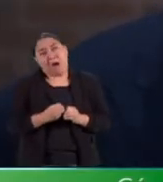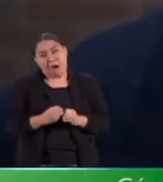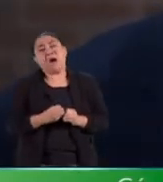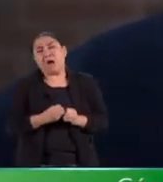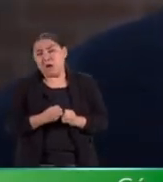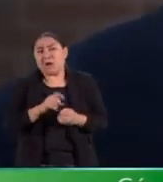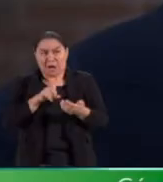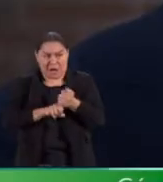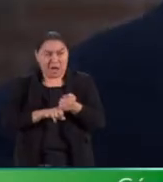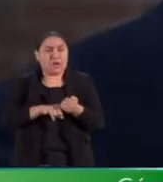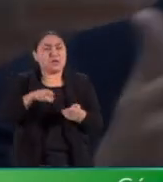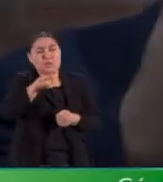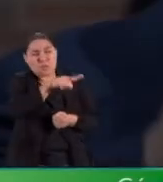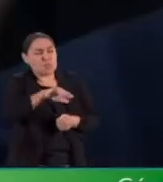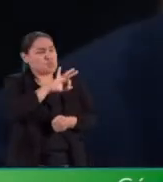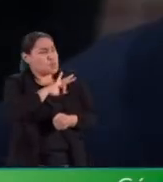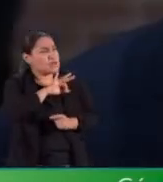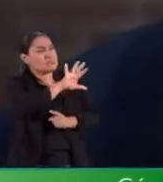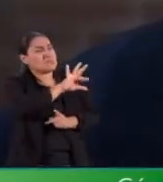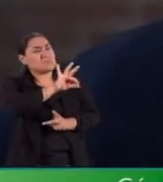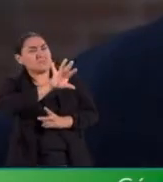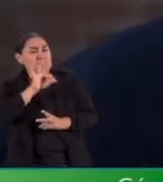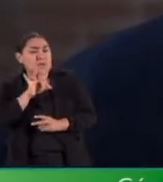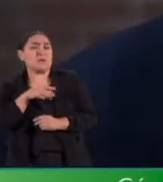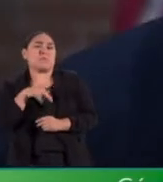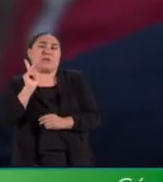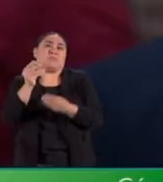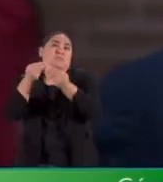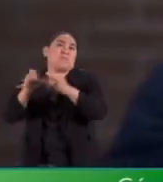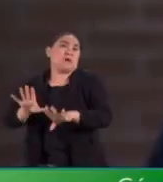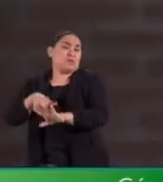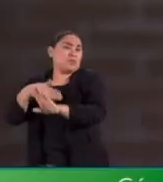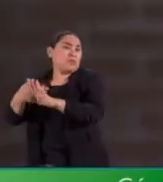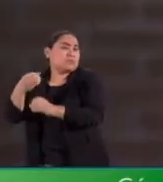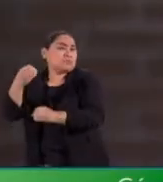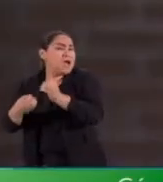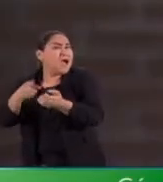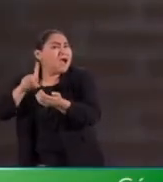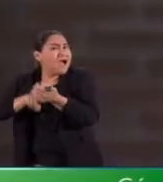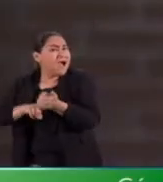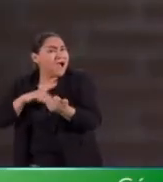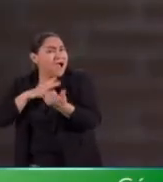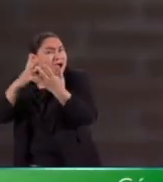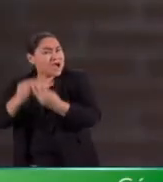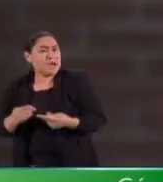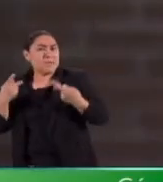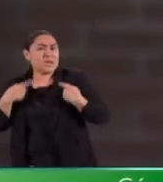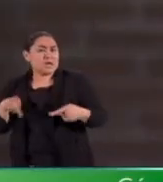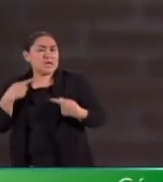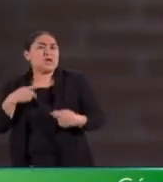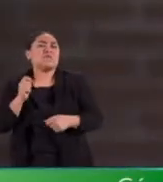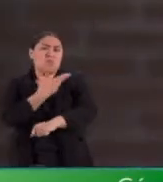con sus mayorías, pero no arruinen una institución llena de gente honrada y dedicada.